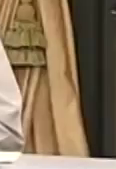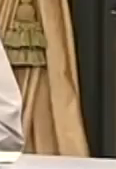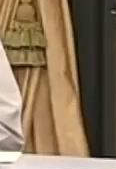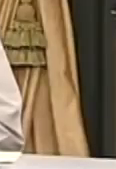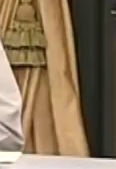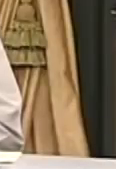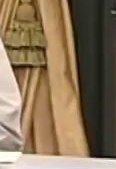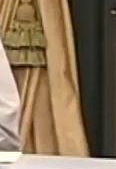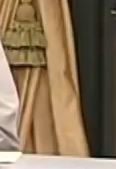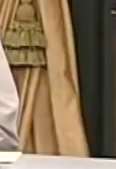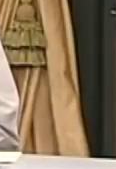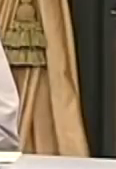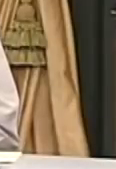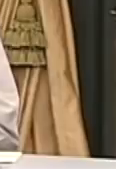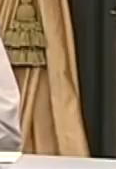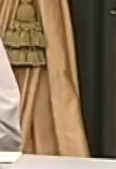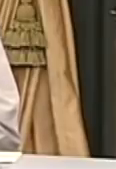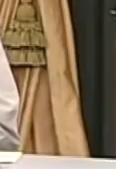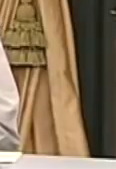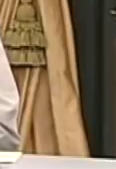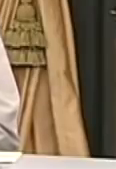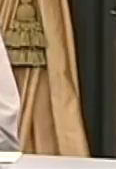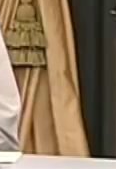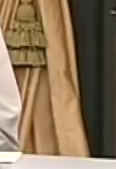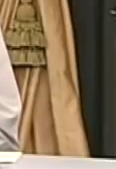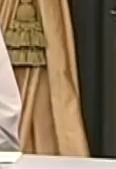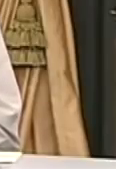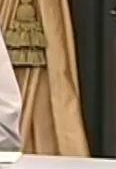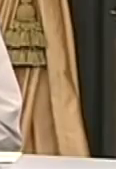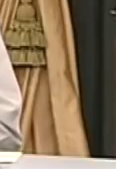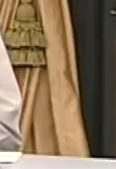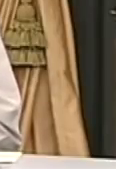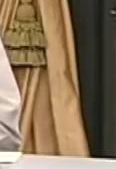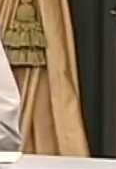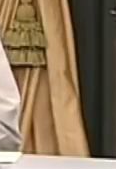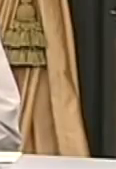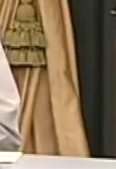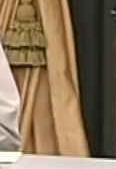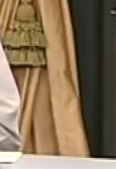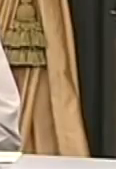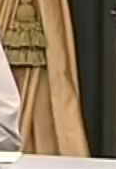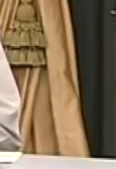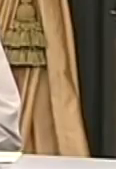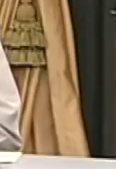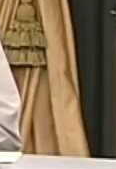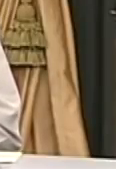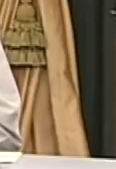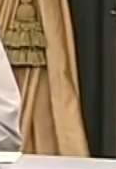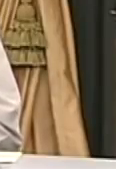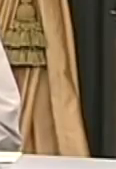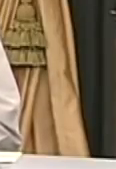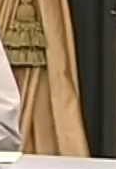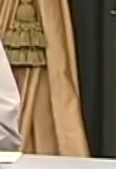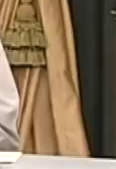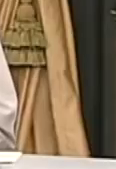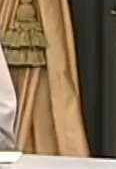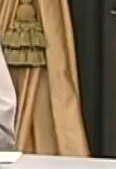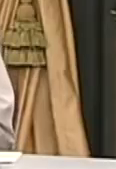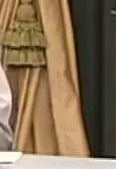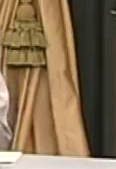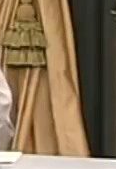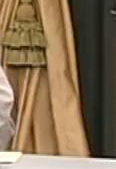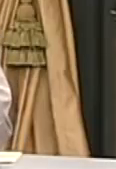el sabotaje y la guerra eléctrica contra el pueblo, pero aquí está al frente como coordinadora nacional y jefa de la